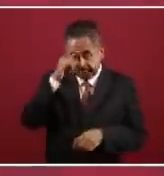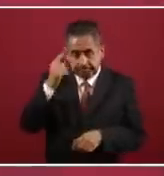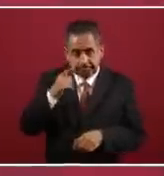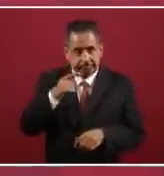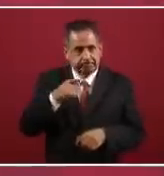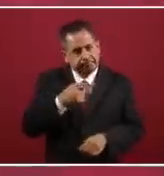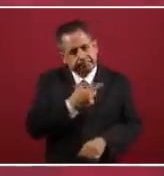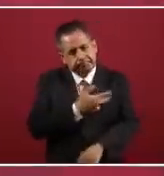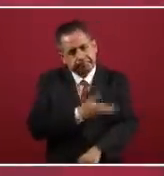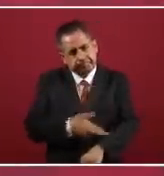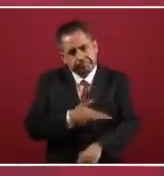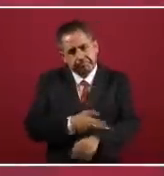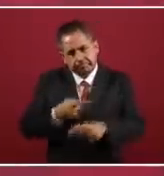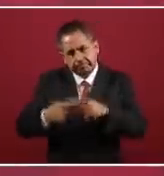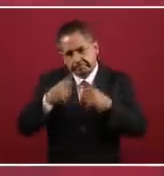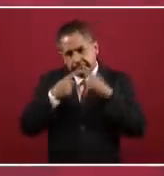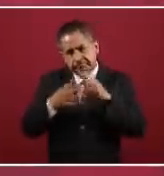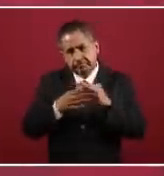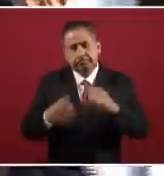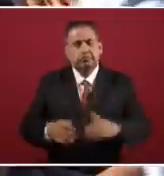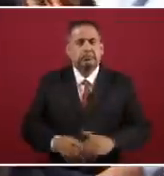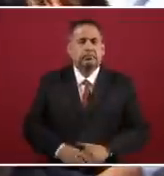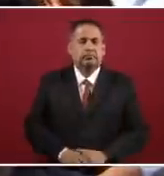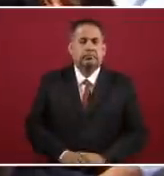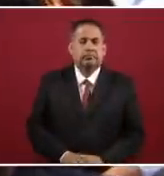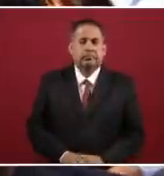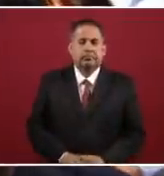los procedimientos.